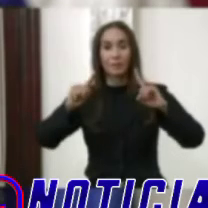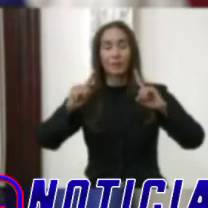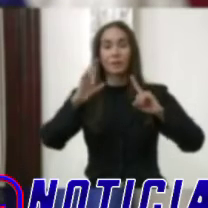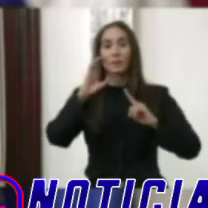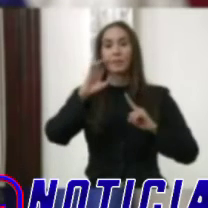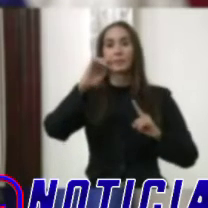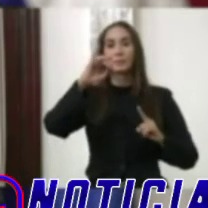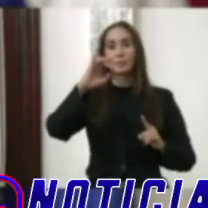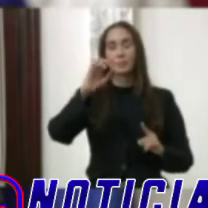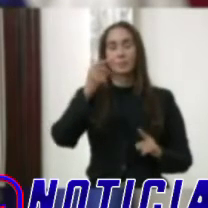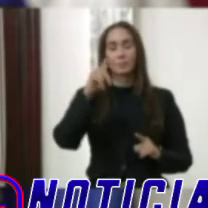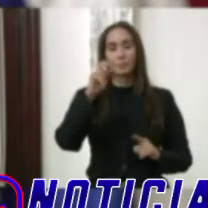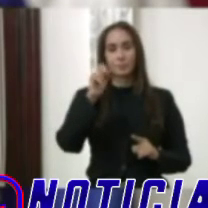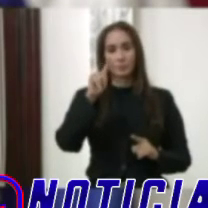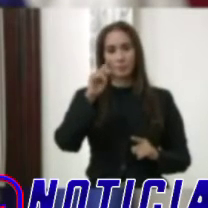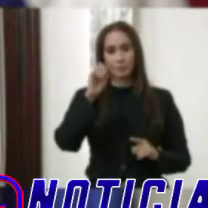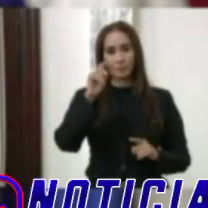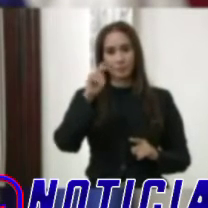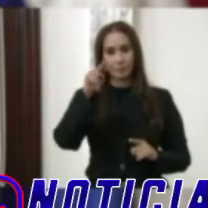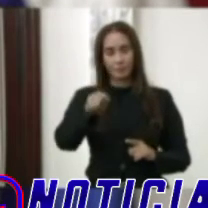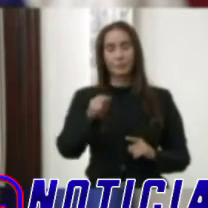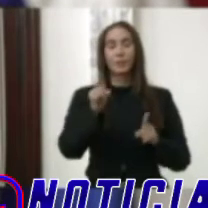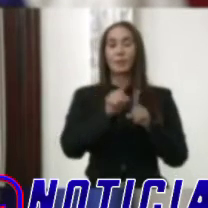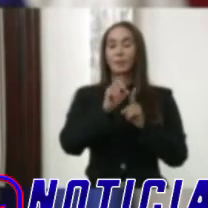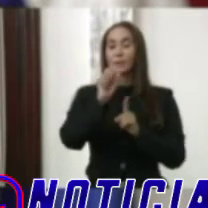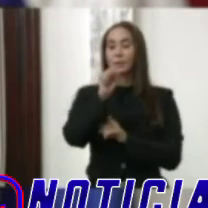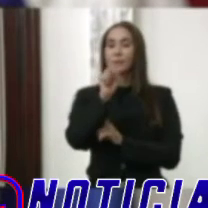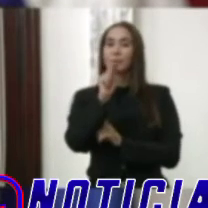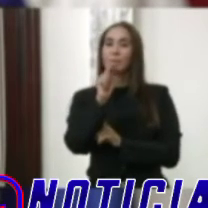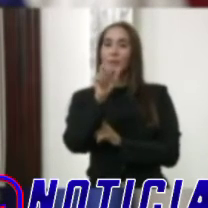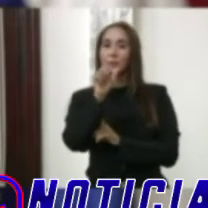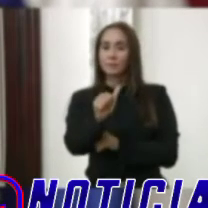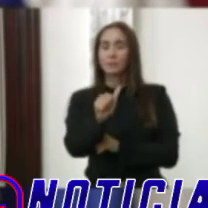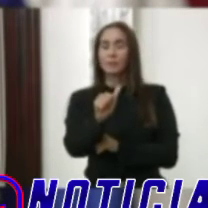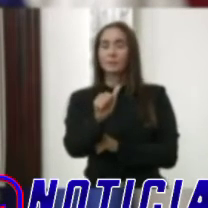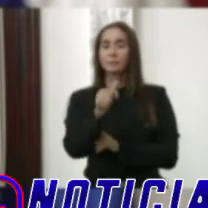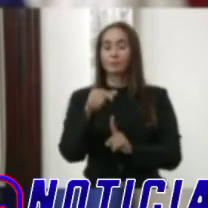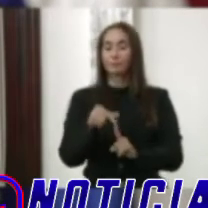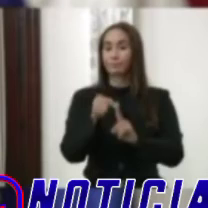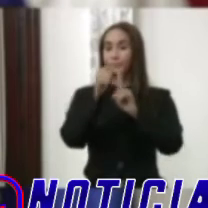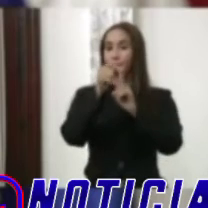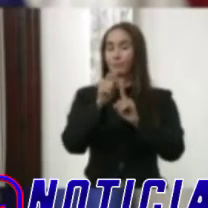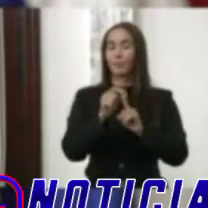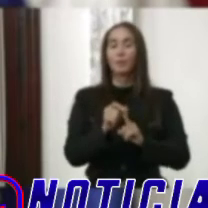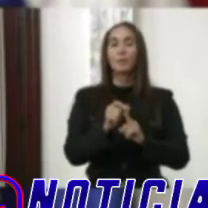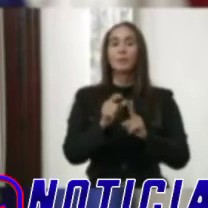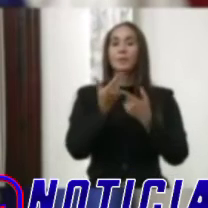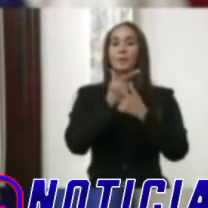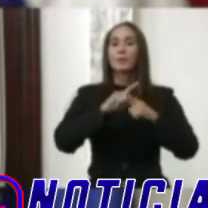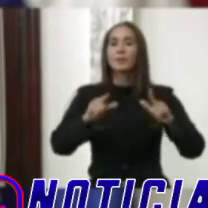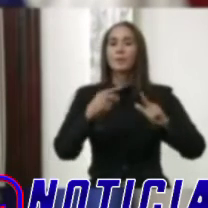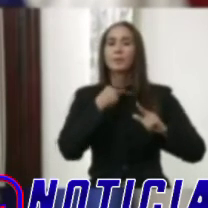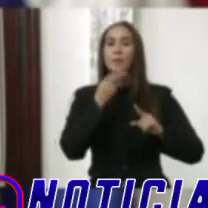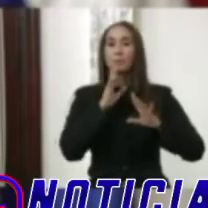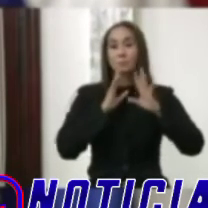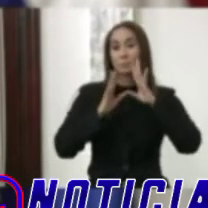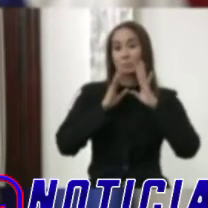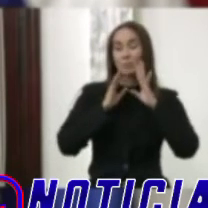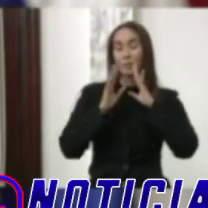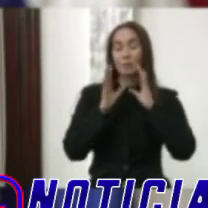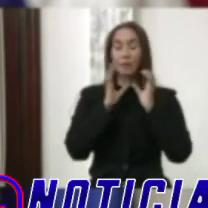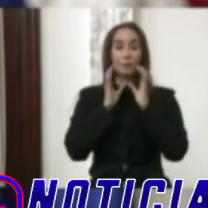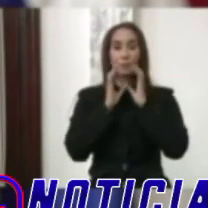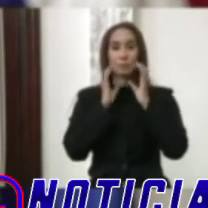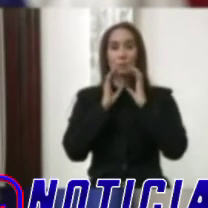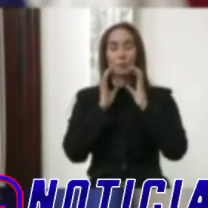Salta, respectivamente, que consagran los principios de la libertad de expresión, tanto para medios